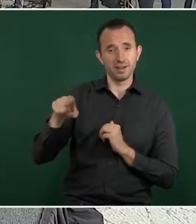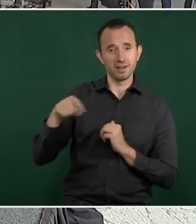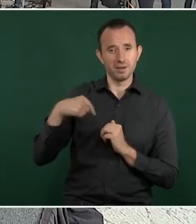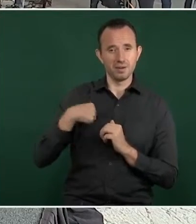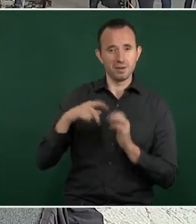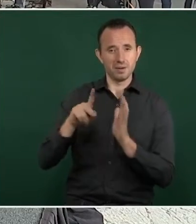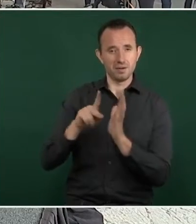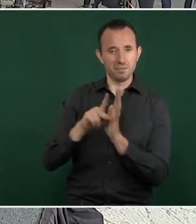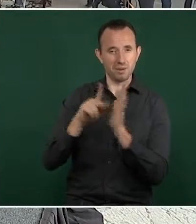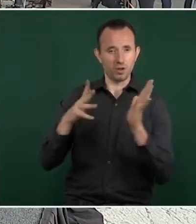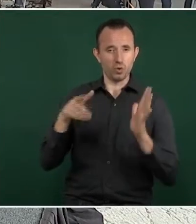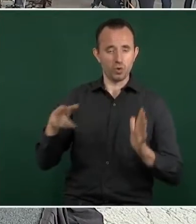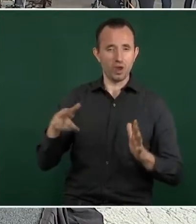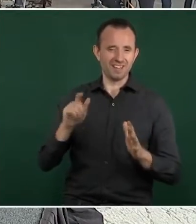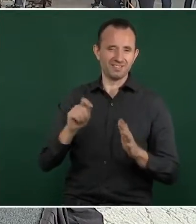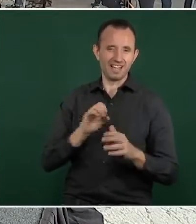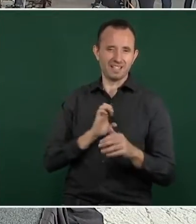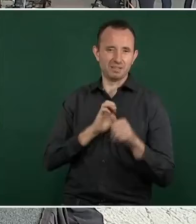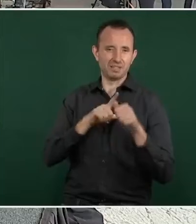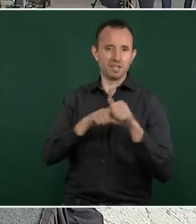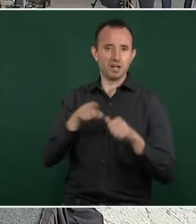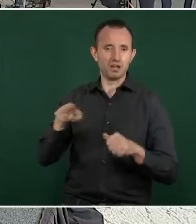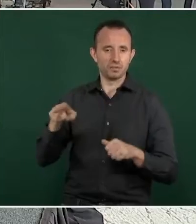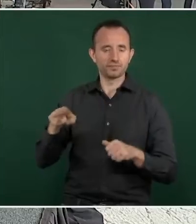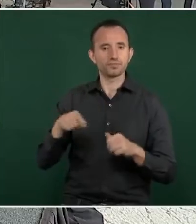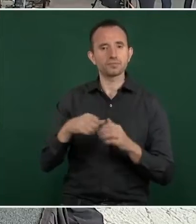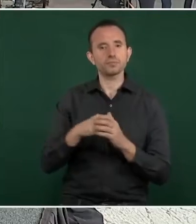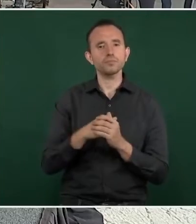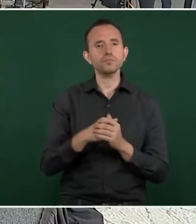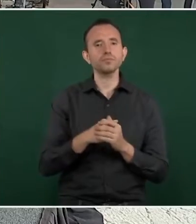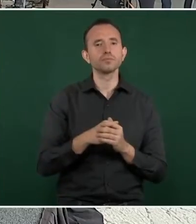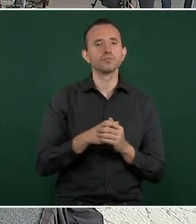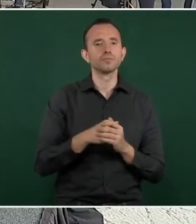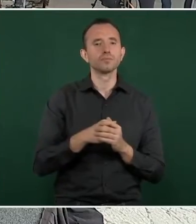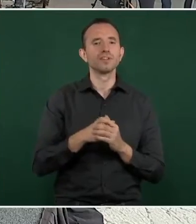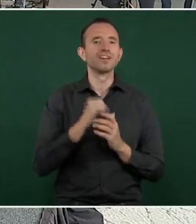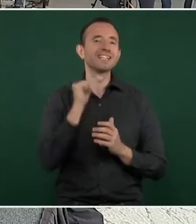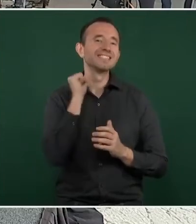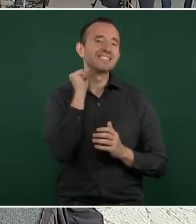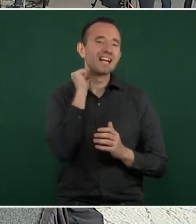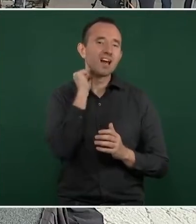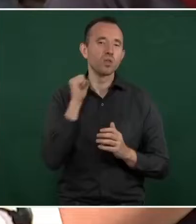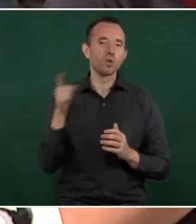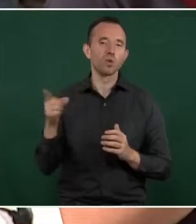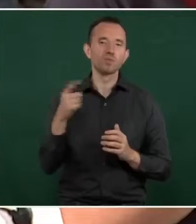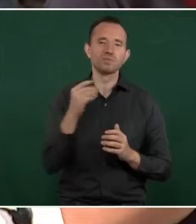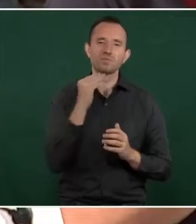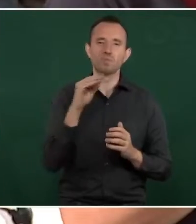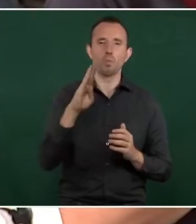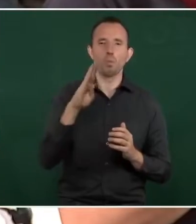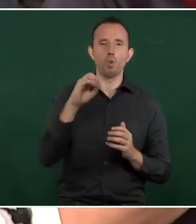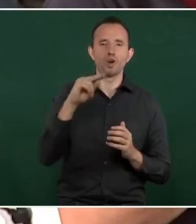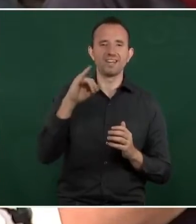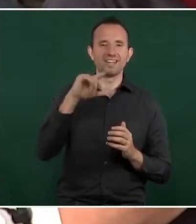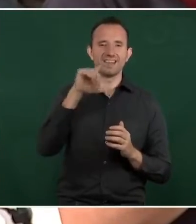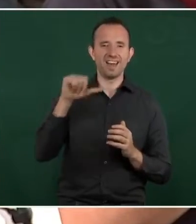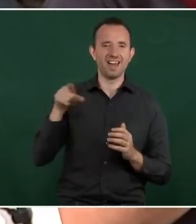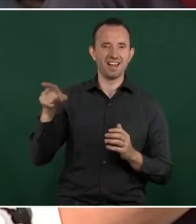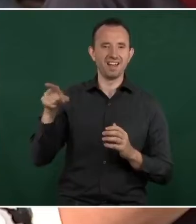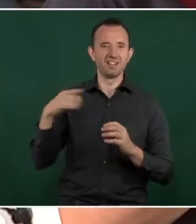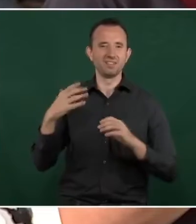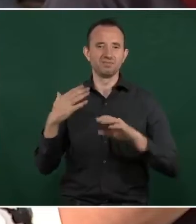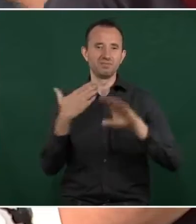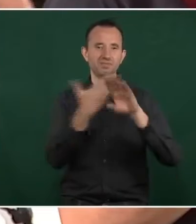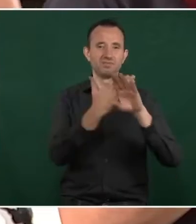los señalamientos realizados por el senador Jaime Bonilla hacia la gobernadora, hemos visto ya el respaldo